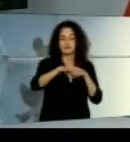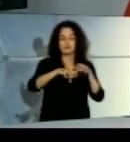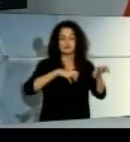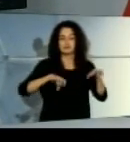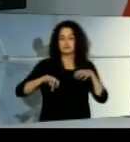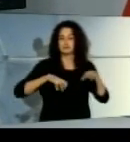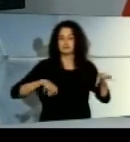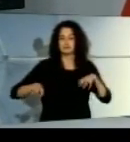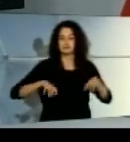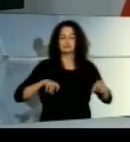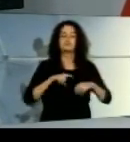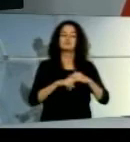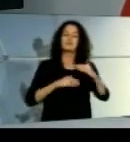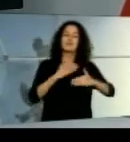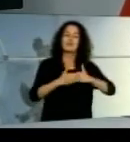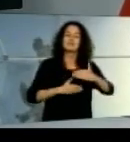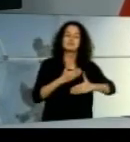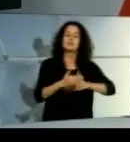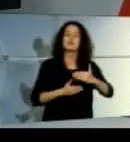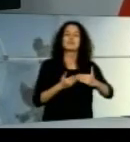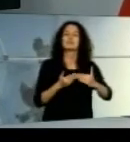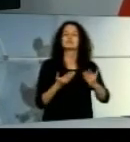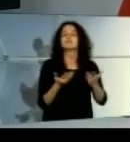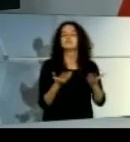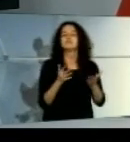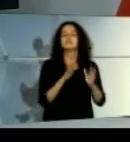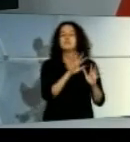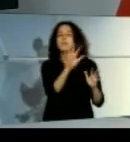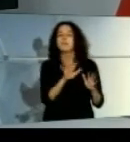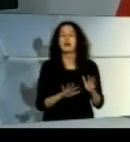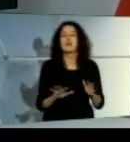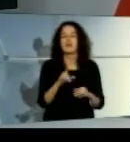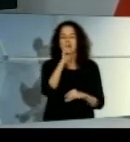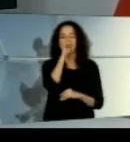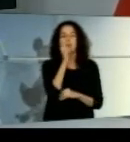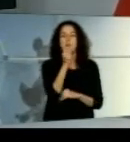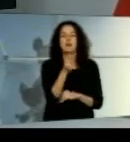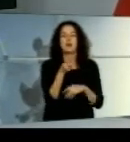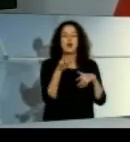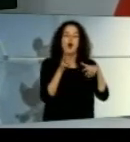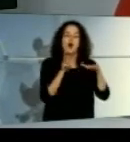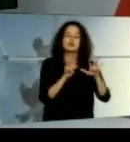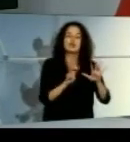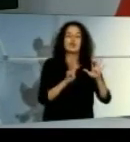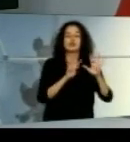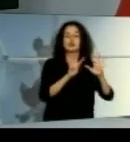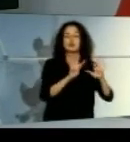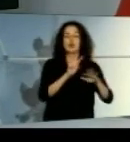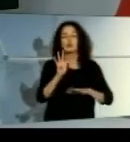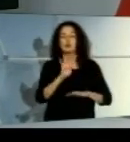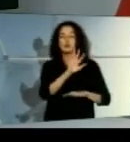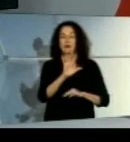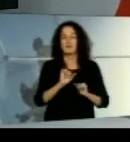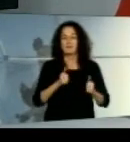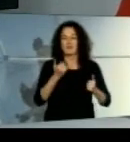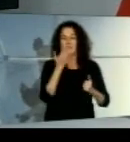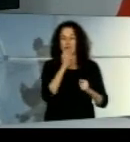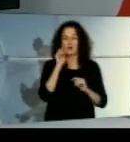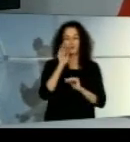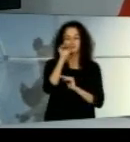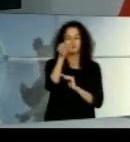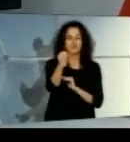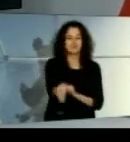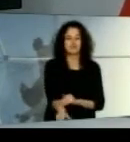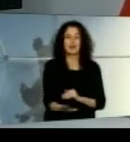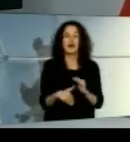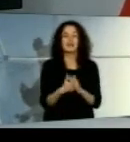proceso, diríamos, abarca un poquito ya después de 1894, un poco ya cierta decadencia hasta